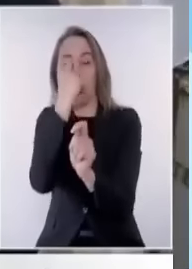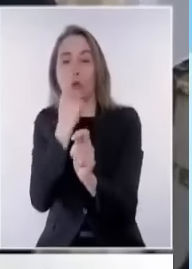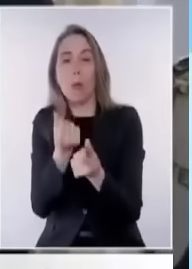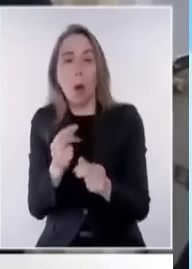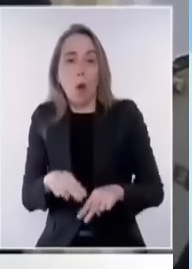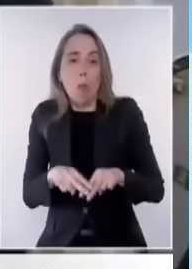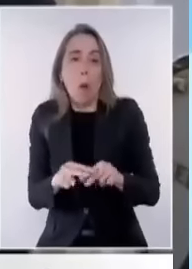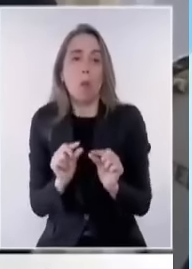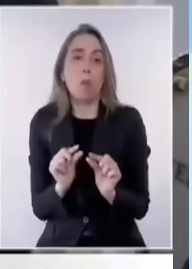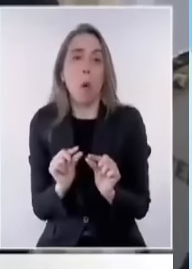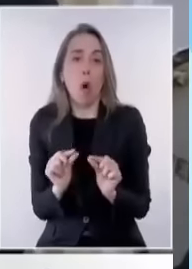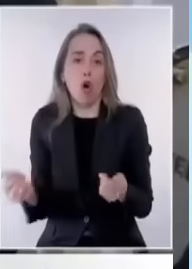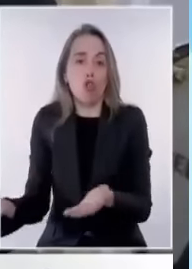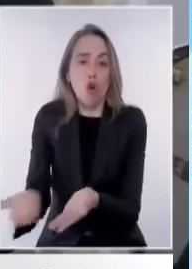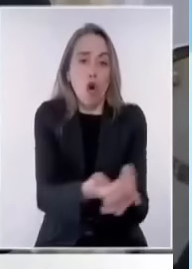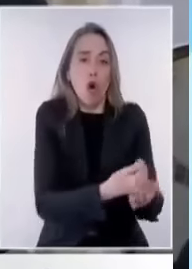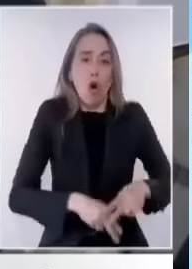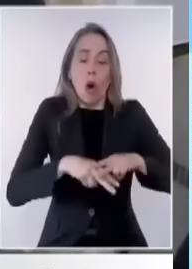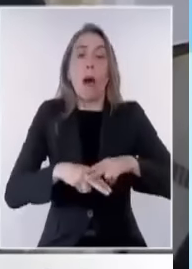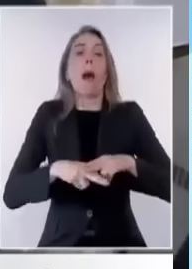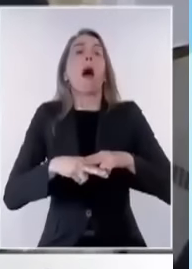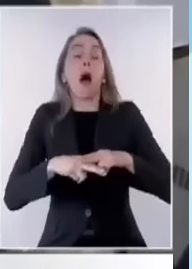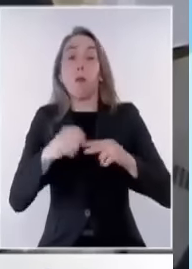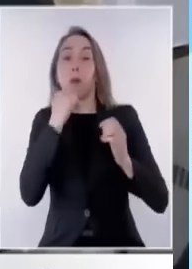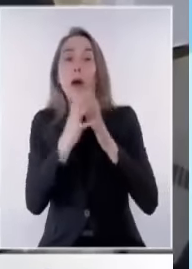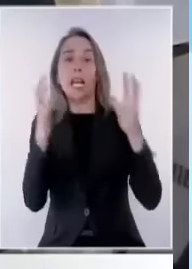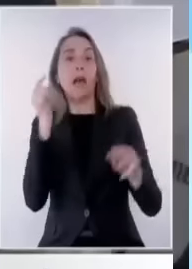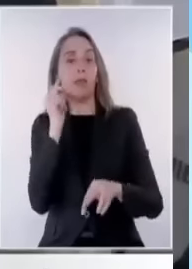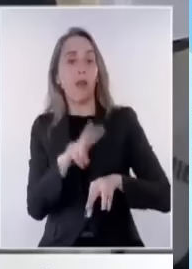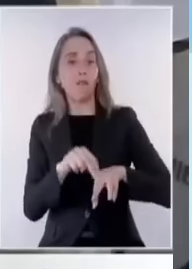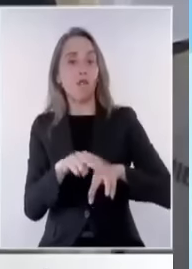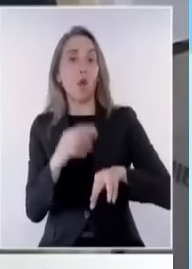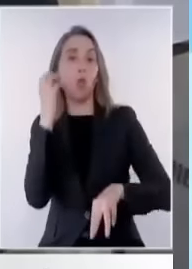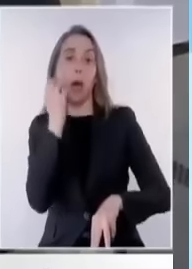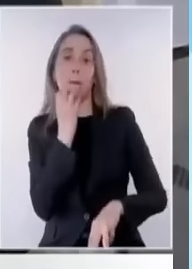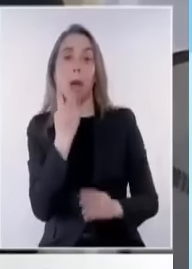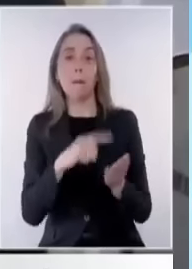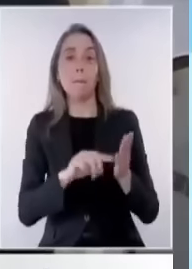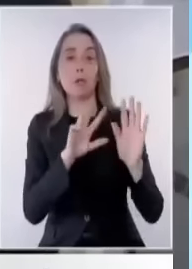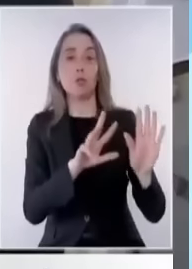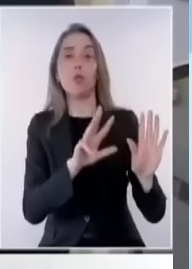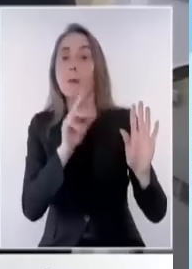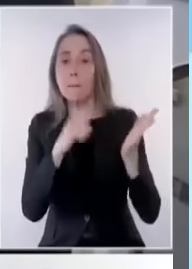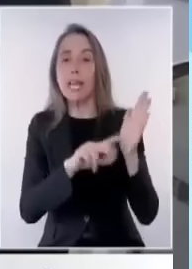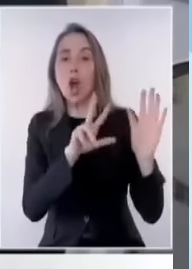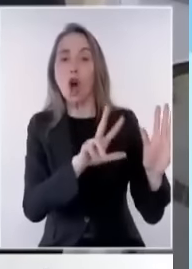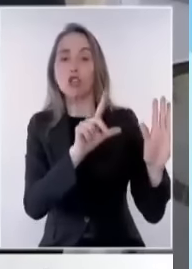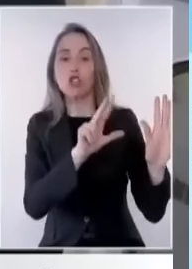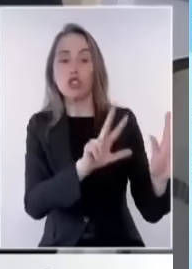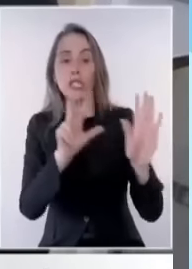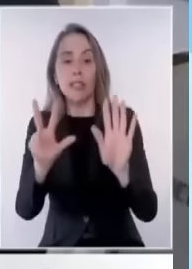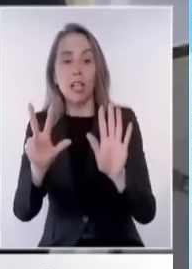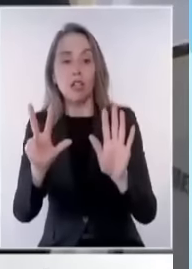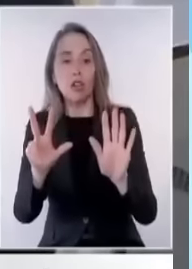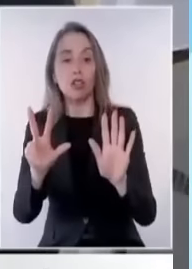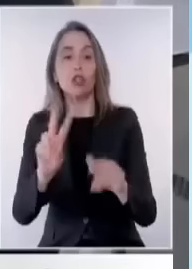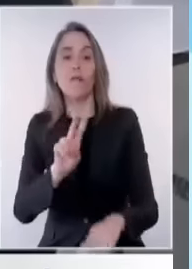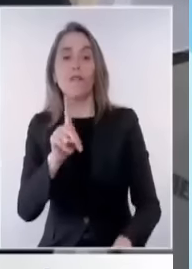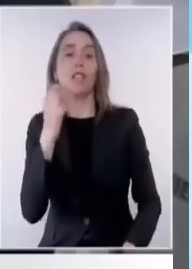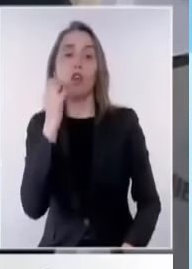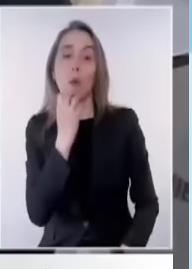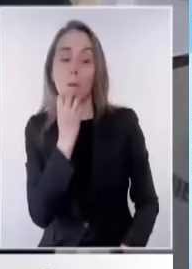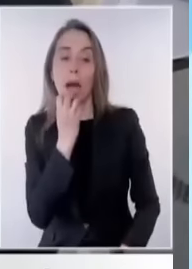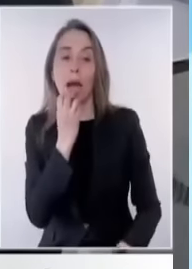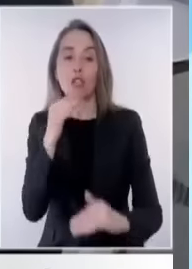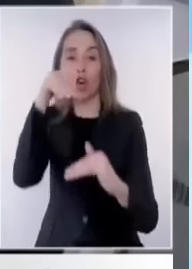a los recursos que se recaudaron y la viuda de Prat, pues el año 88, cuando se trae y el 21 de